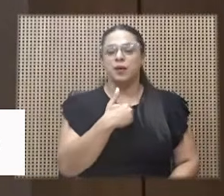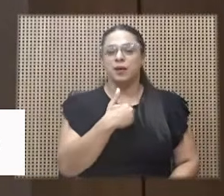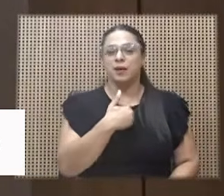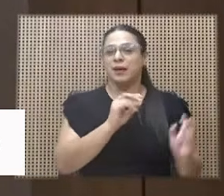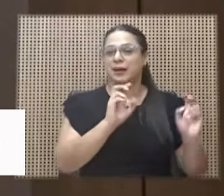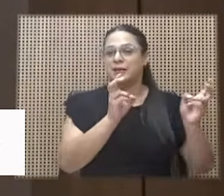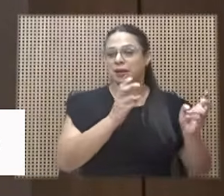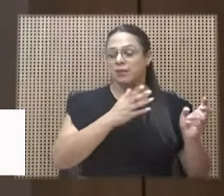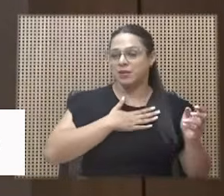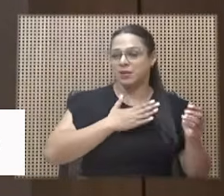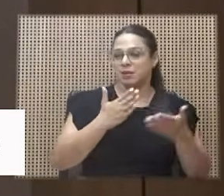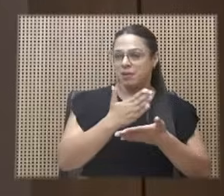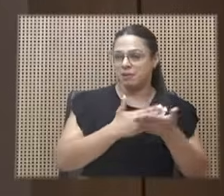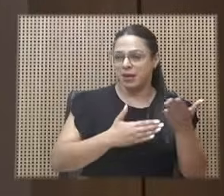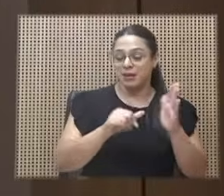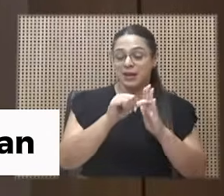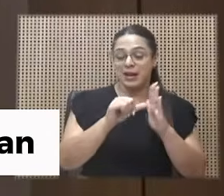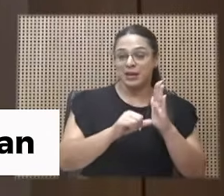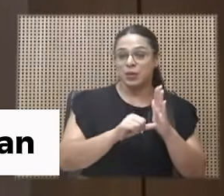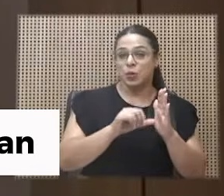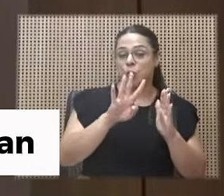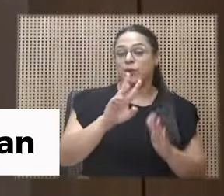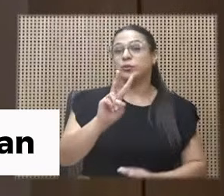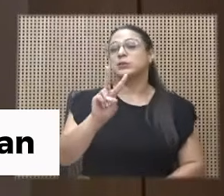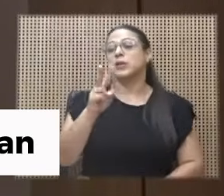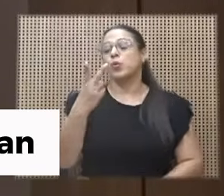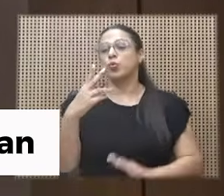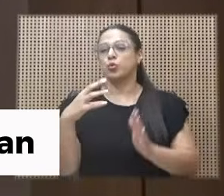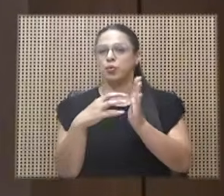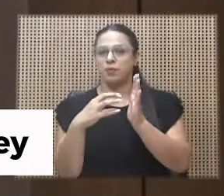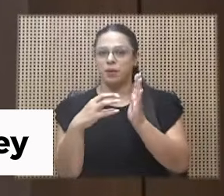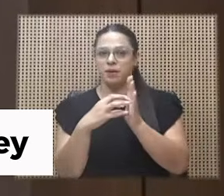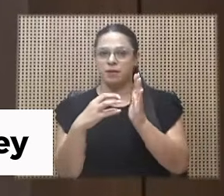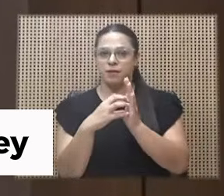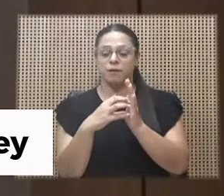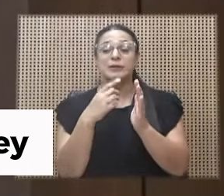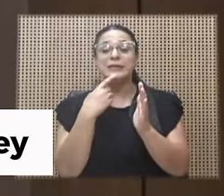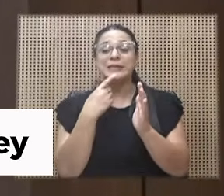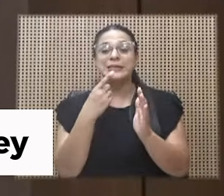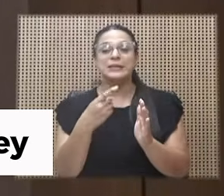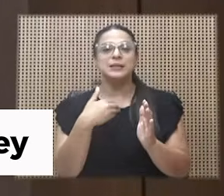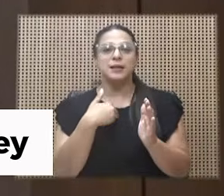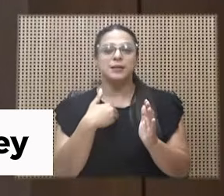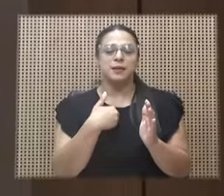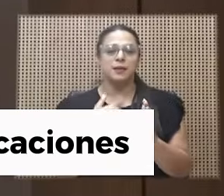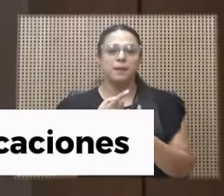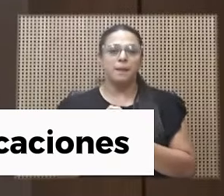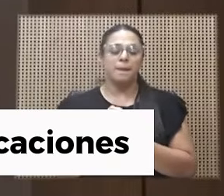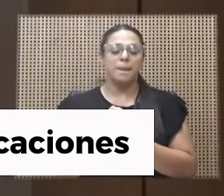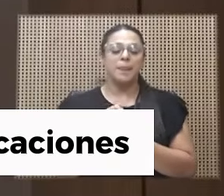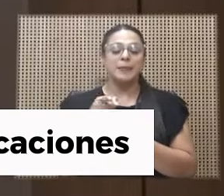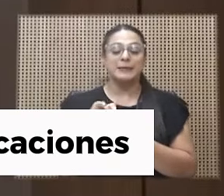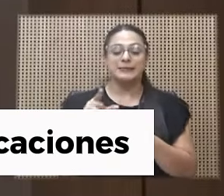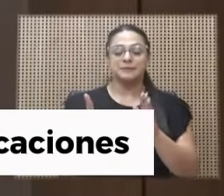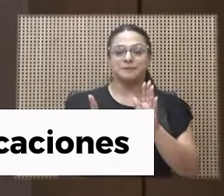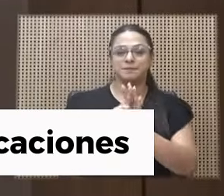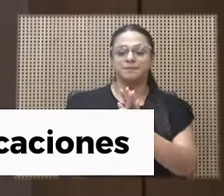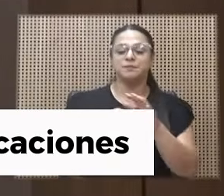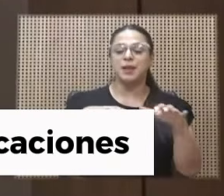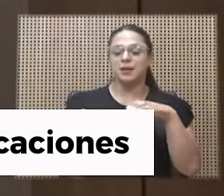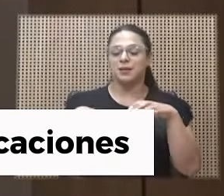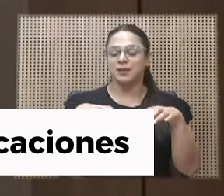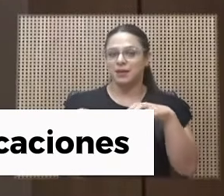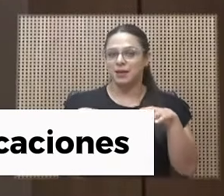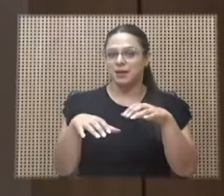artículo 4, segundo párrafo, expresamente se indica que quedan fuera del alcance de la presente ley las actividades en energía